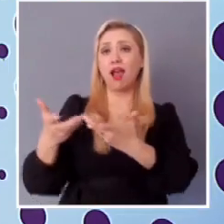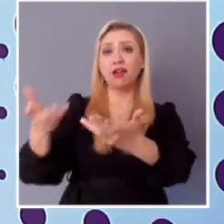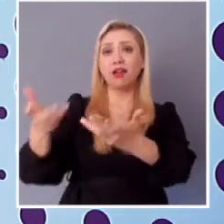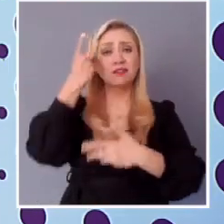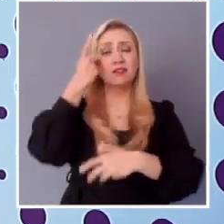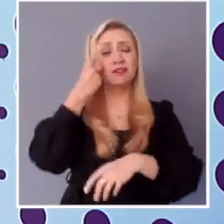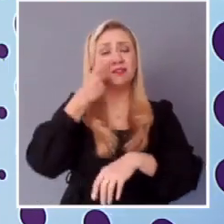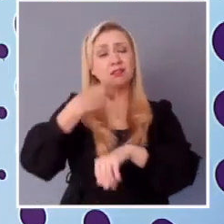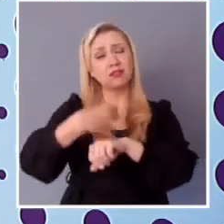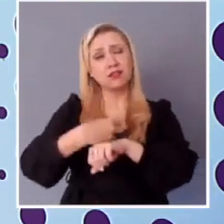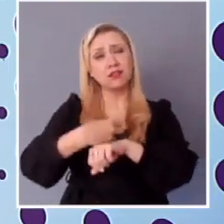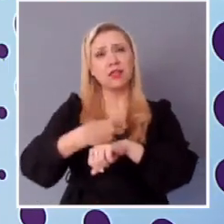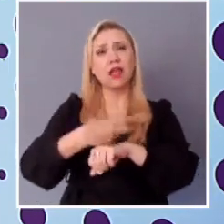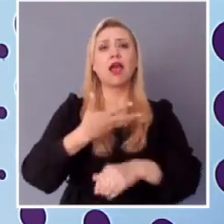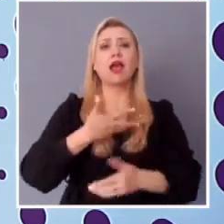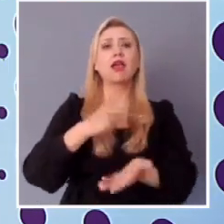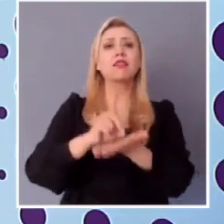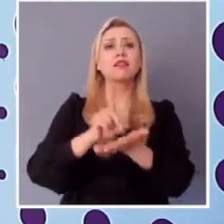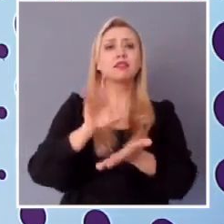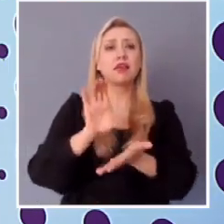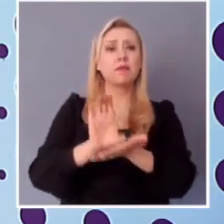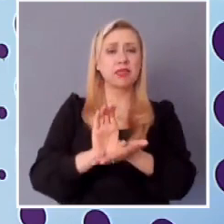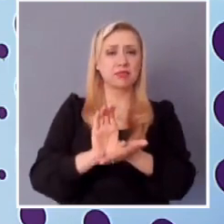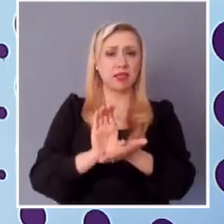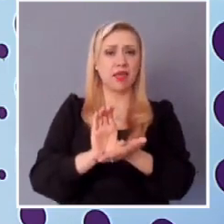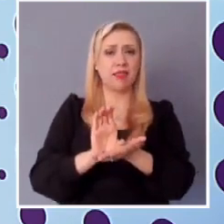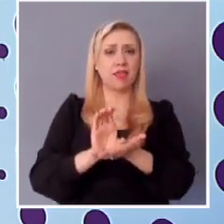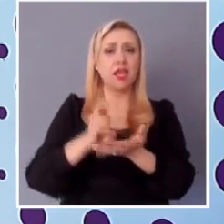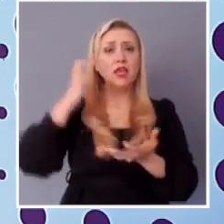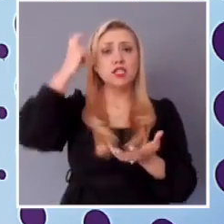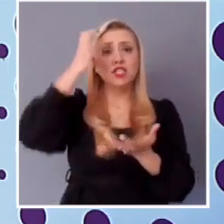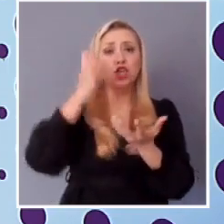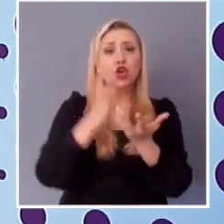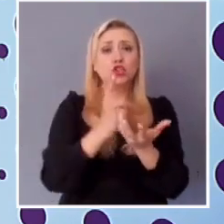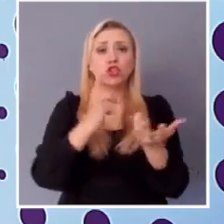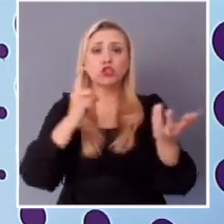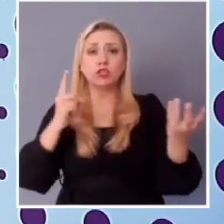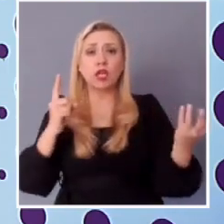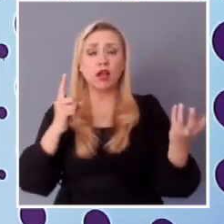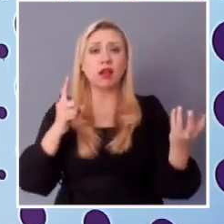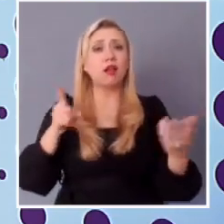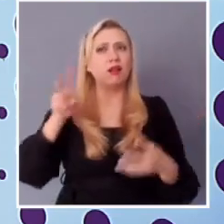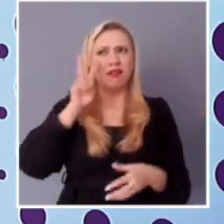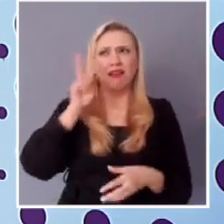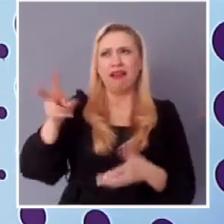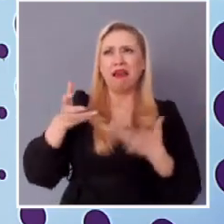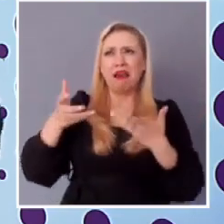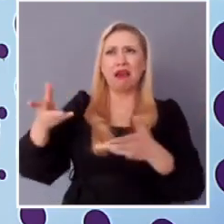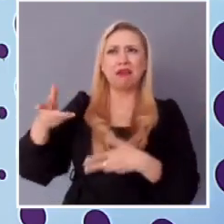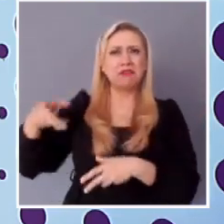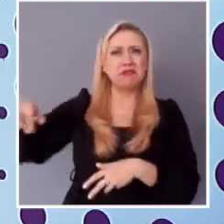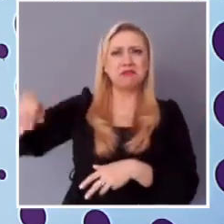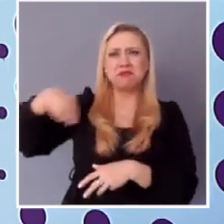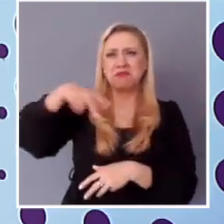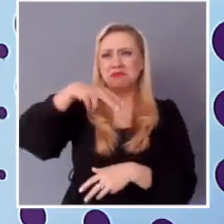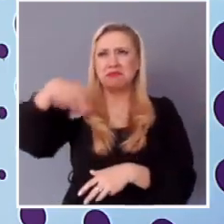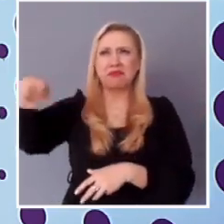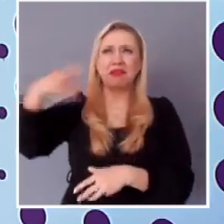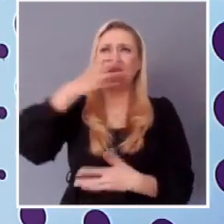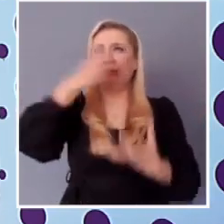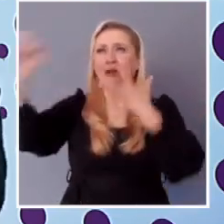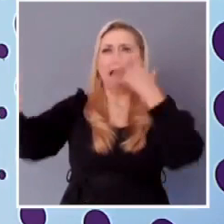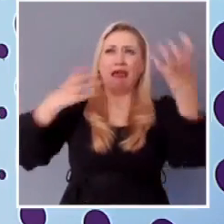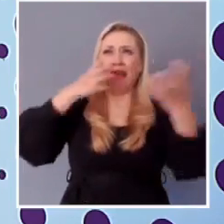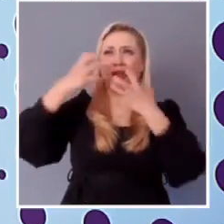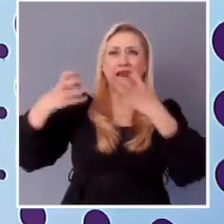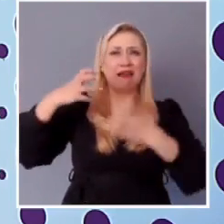una discapacidad psicosocial. Muchas veces esta población termina en cárceles especiales, justo porque no hay servicios